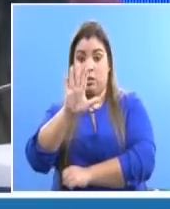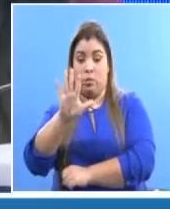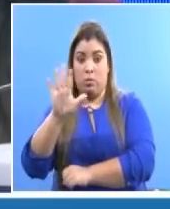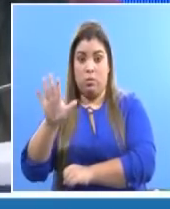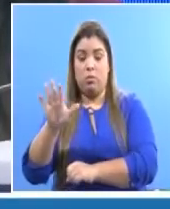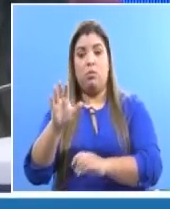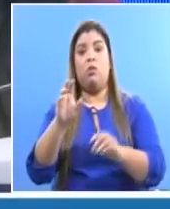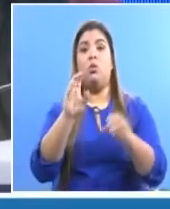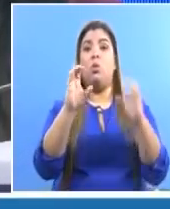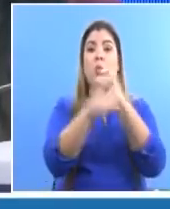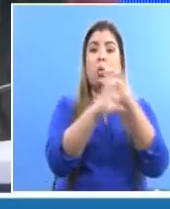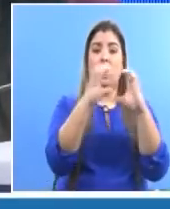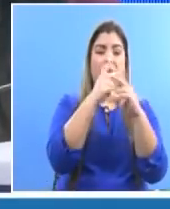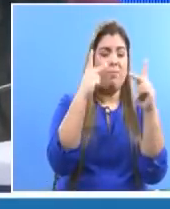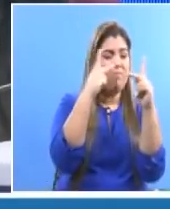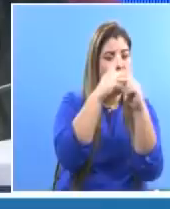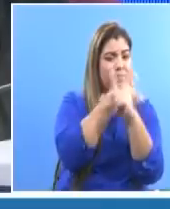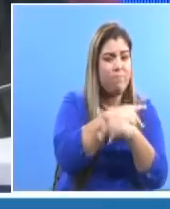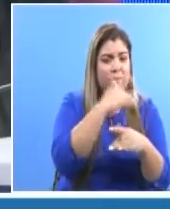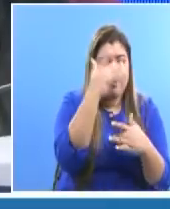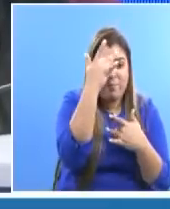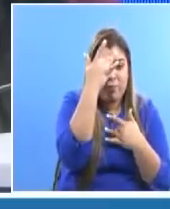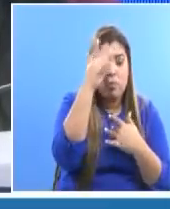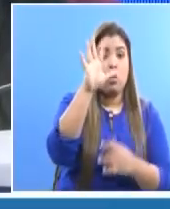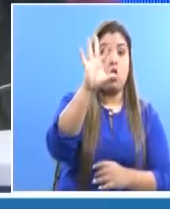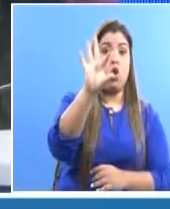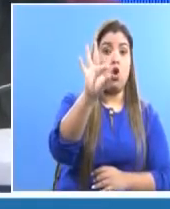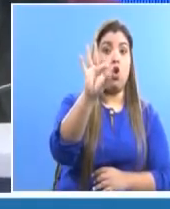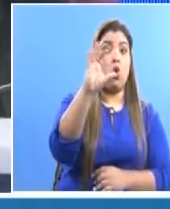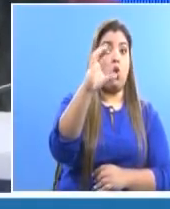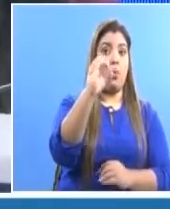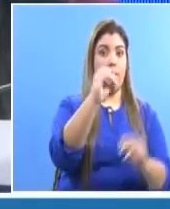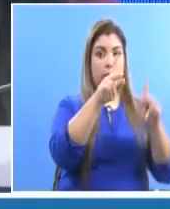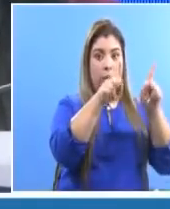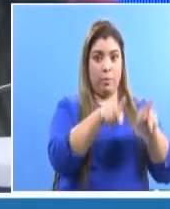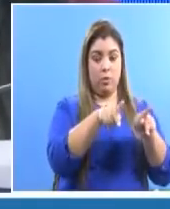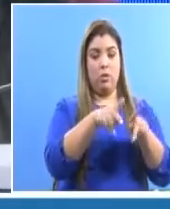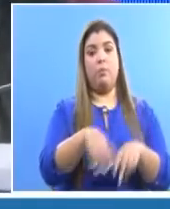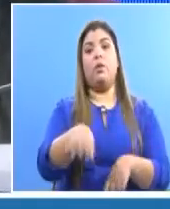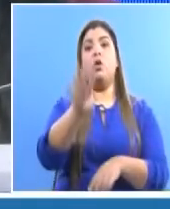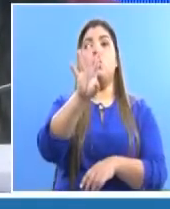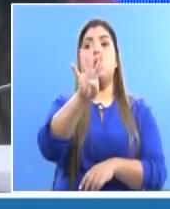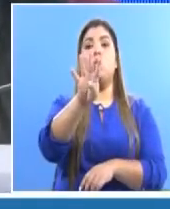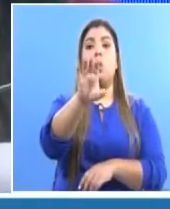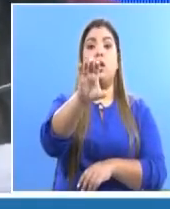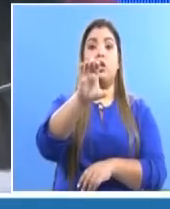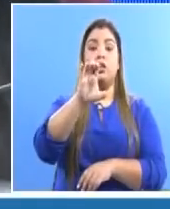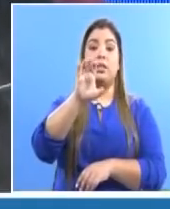de cuidados intensivos 90, y 403